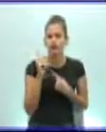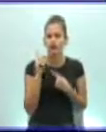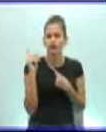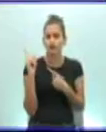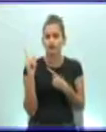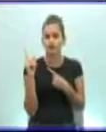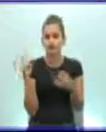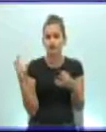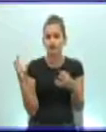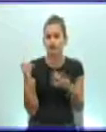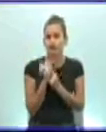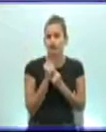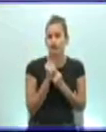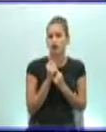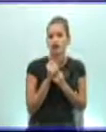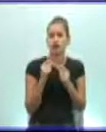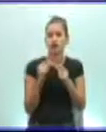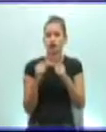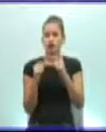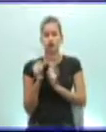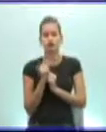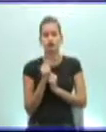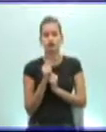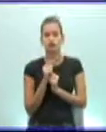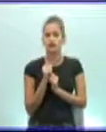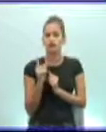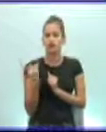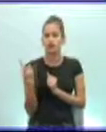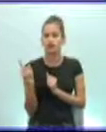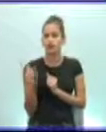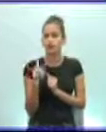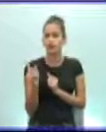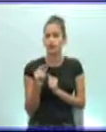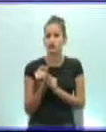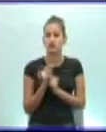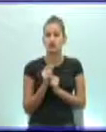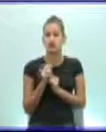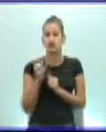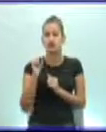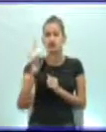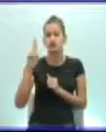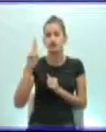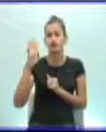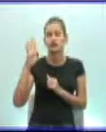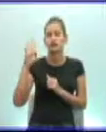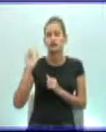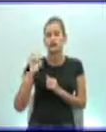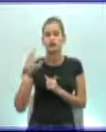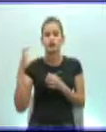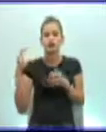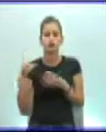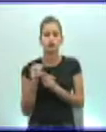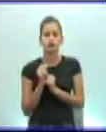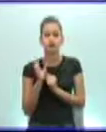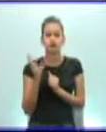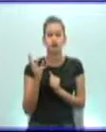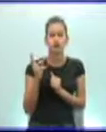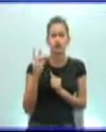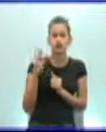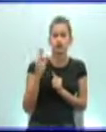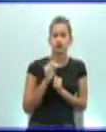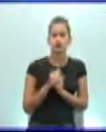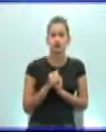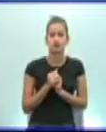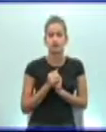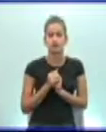no es subconjunto de los números racionales. Recuerden que los números racionales no es un conjunto tan denso